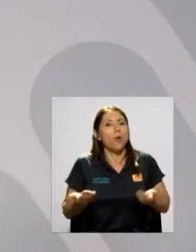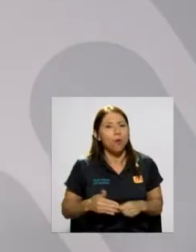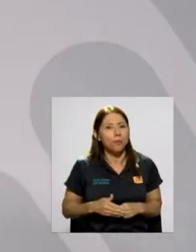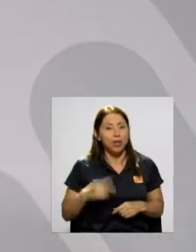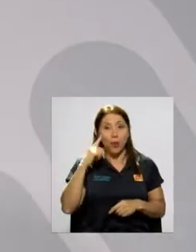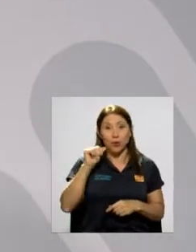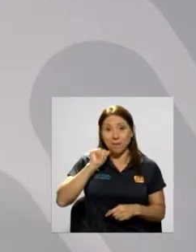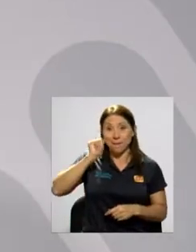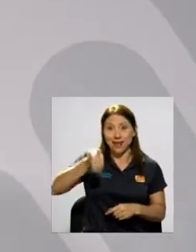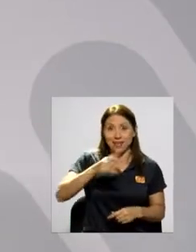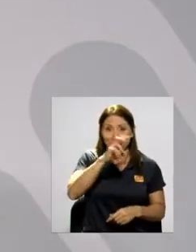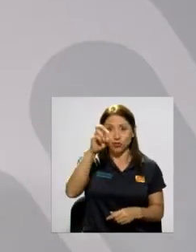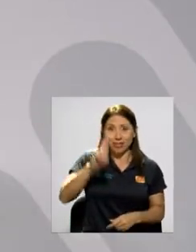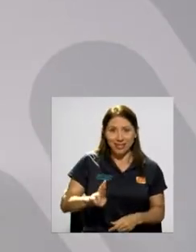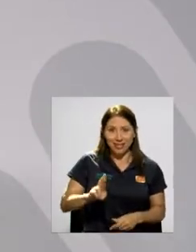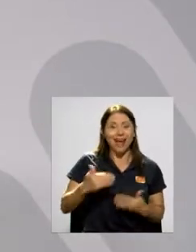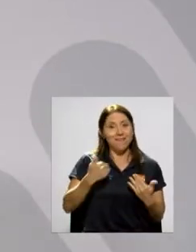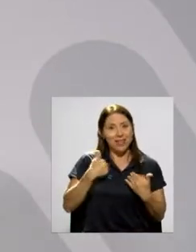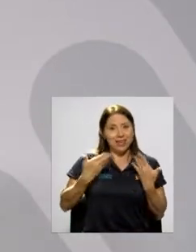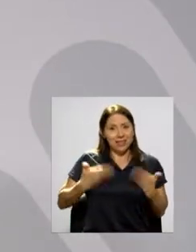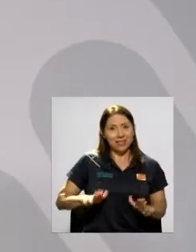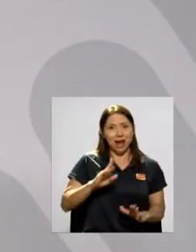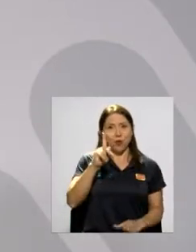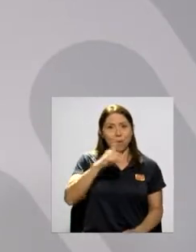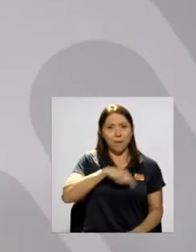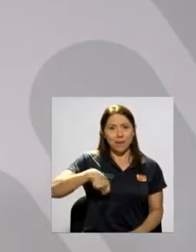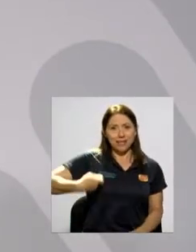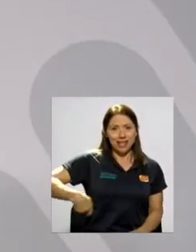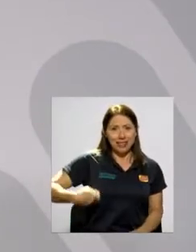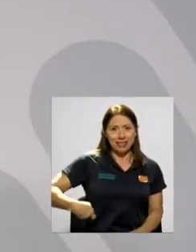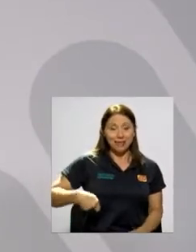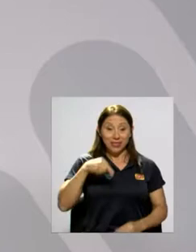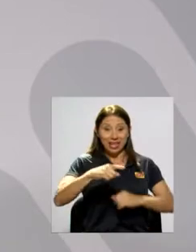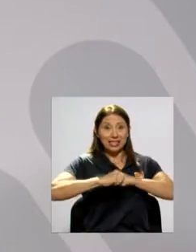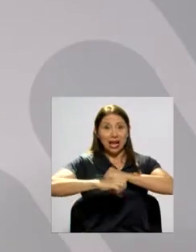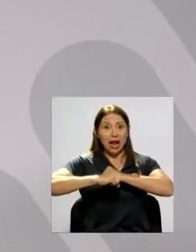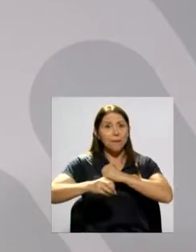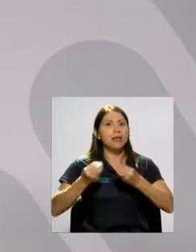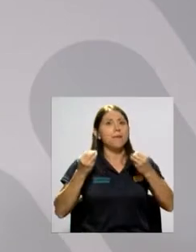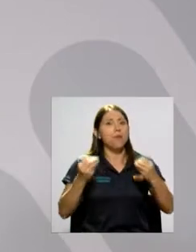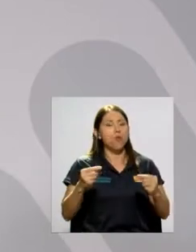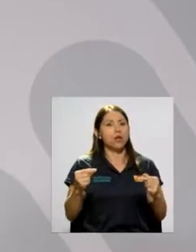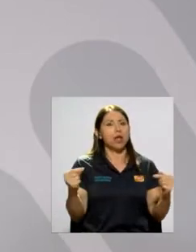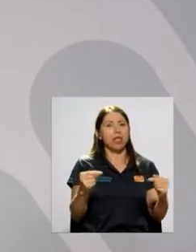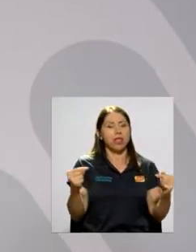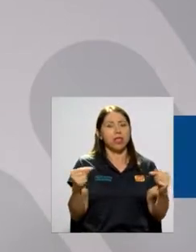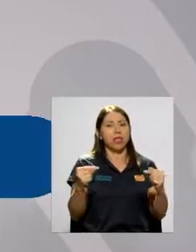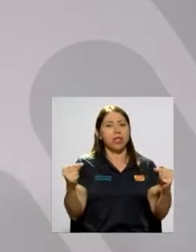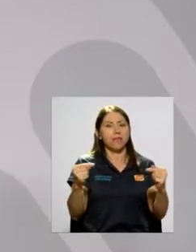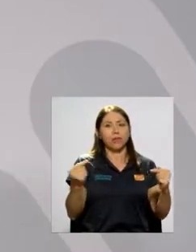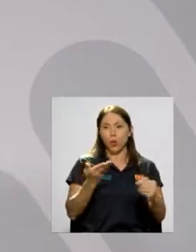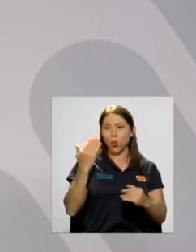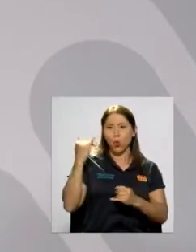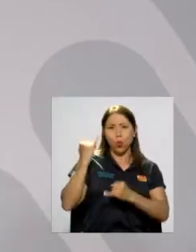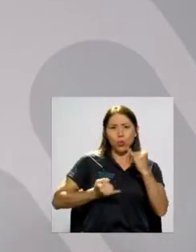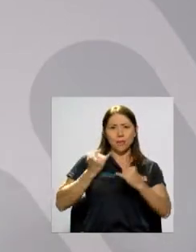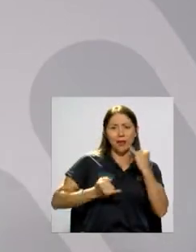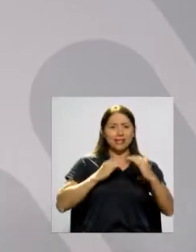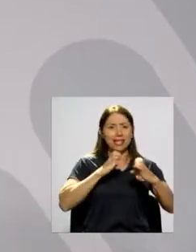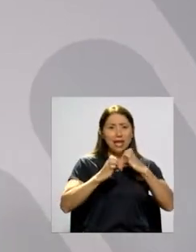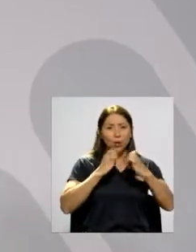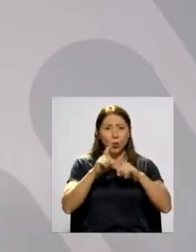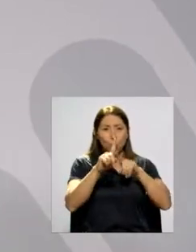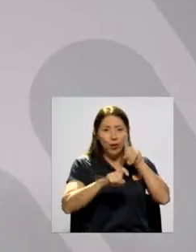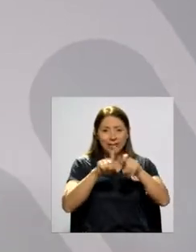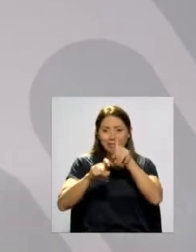Rica tendrá un presidente y en una campaña tan reñida, en donde los porcentajes en las últimas encuestas y